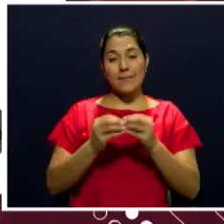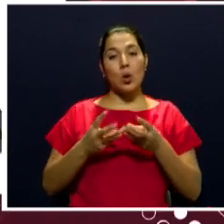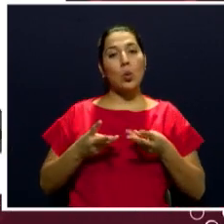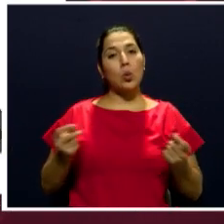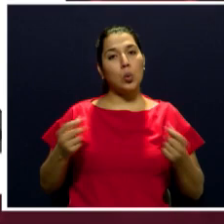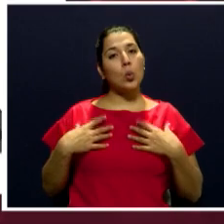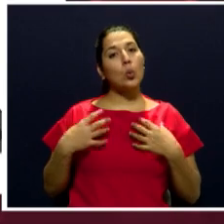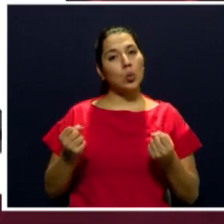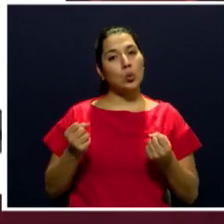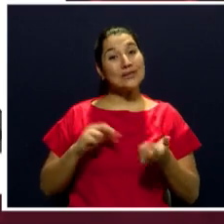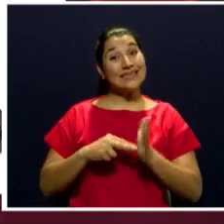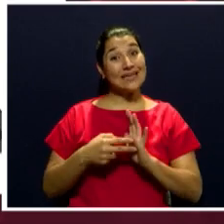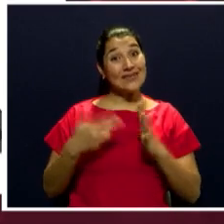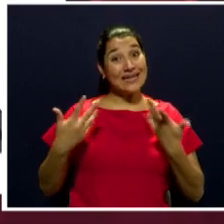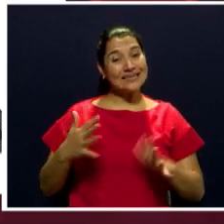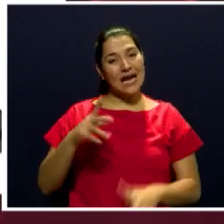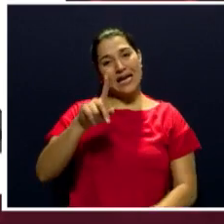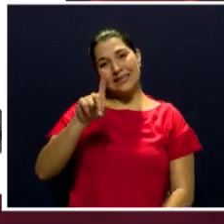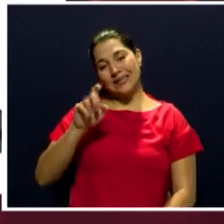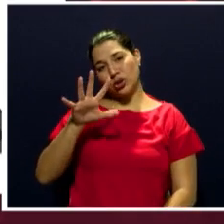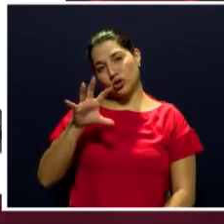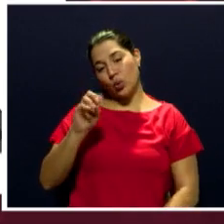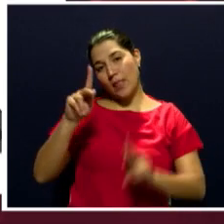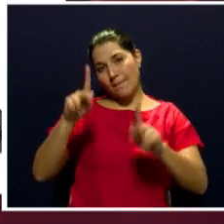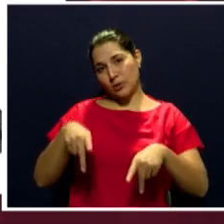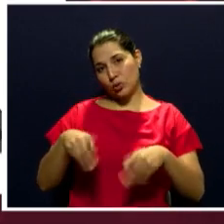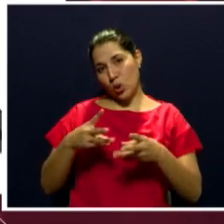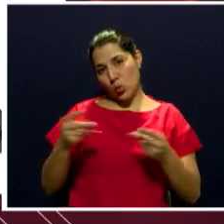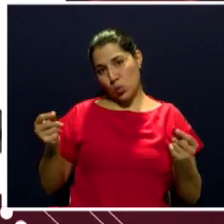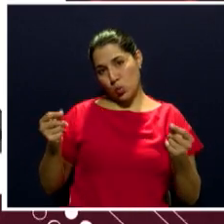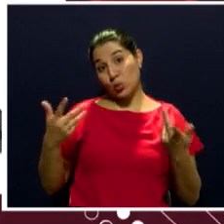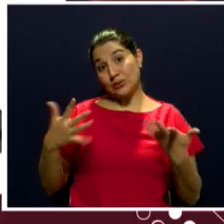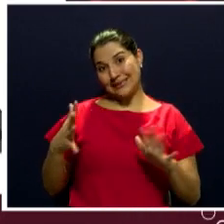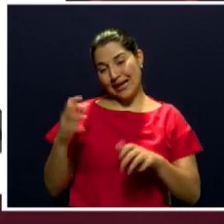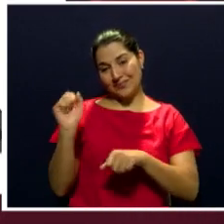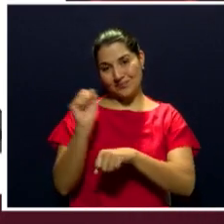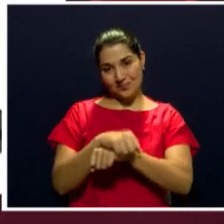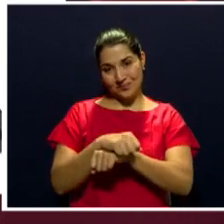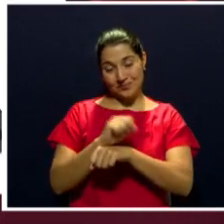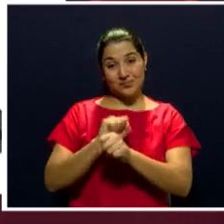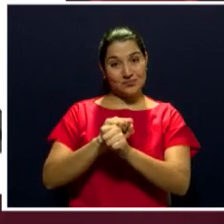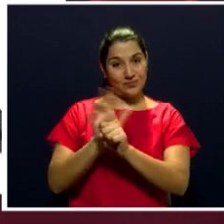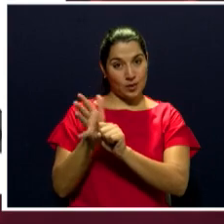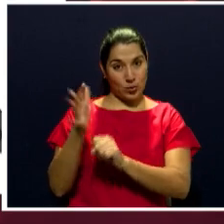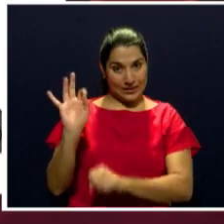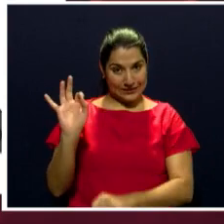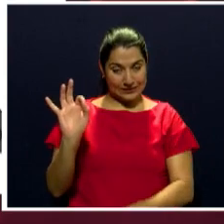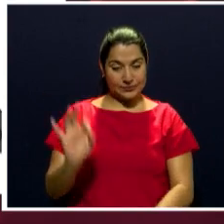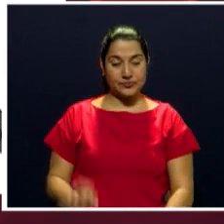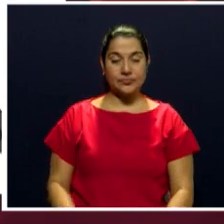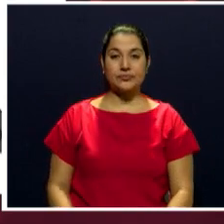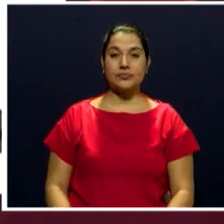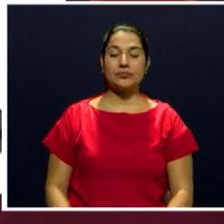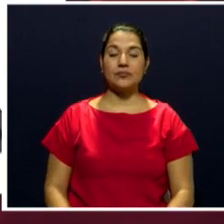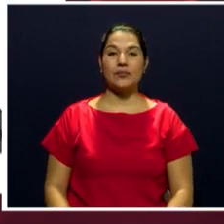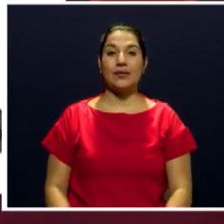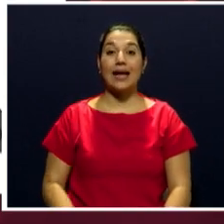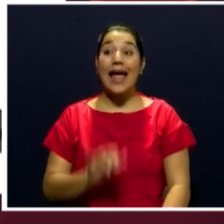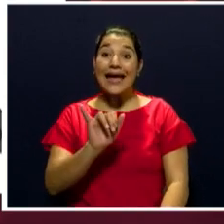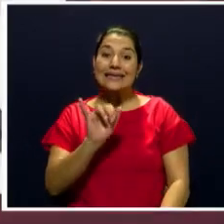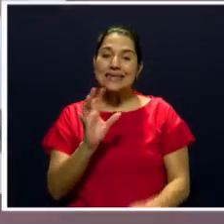un total de 150 personas que ya afortunadamente vencieron al COVID-19. Este